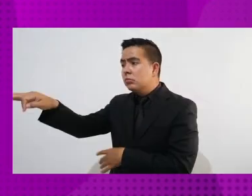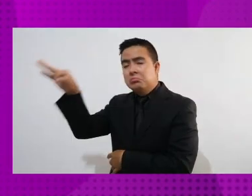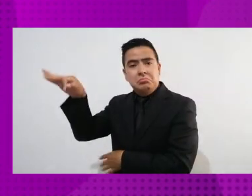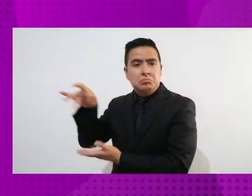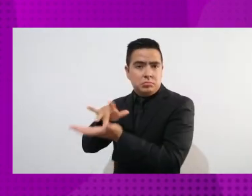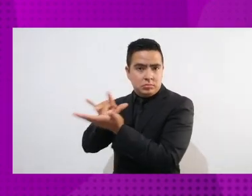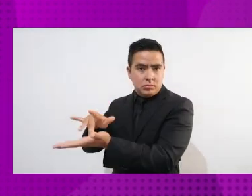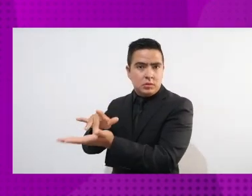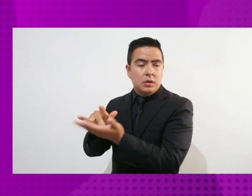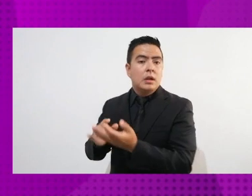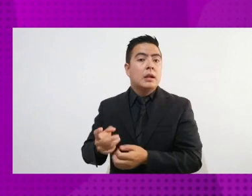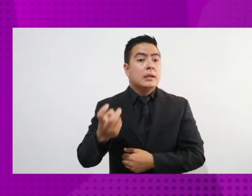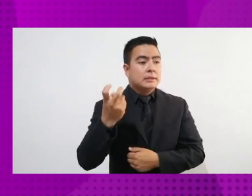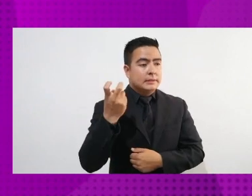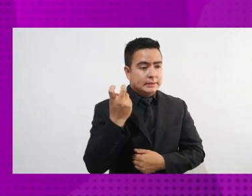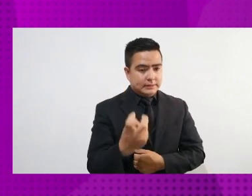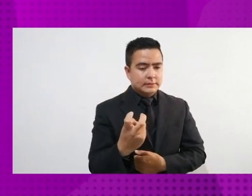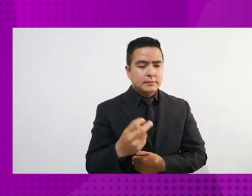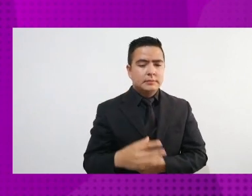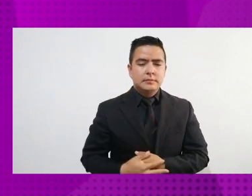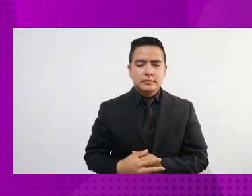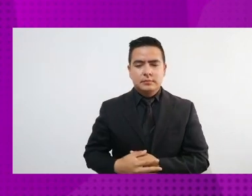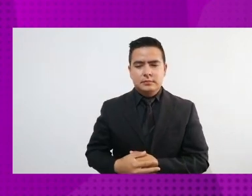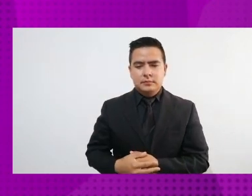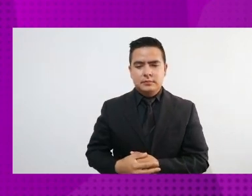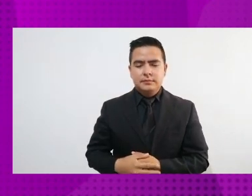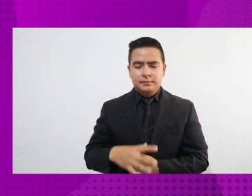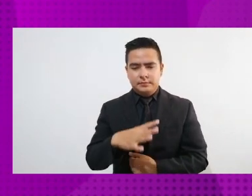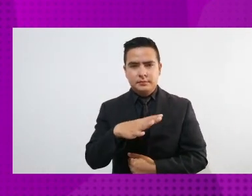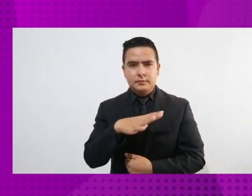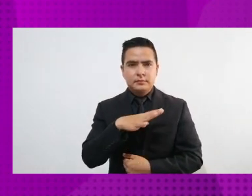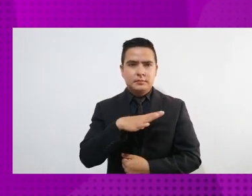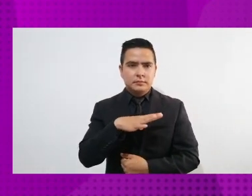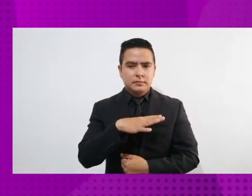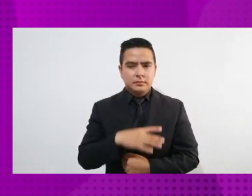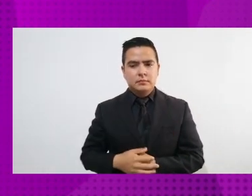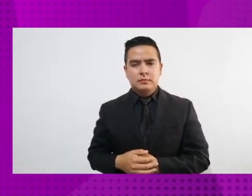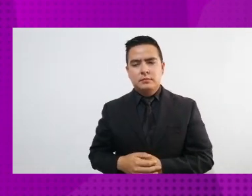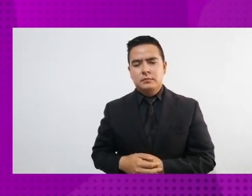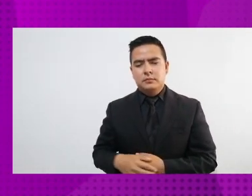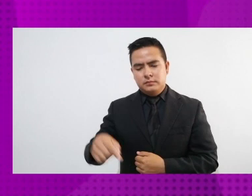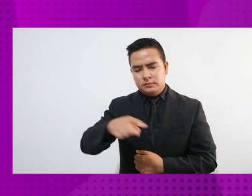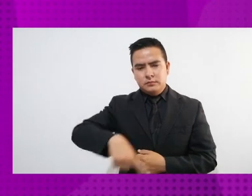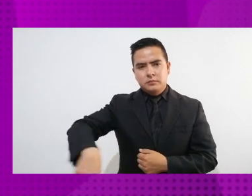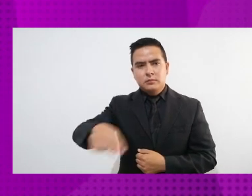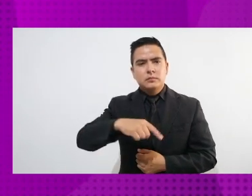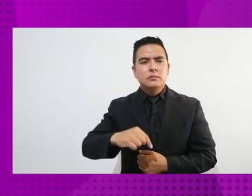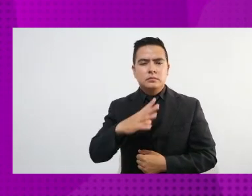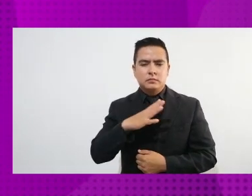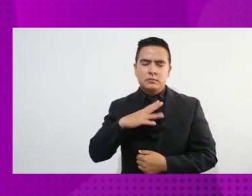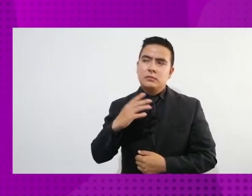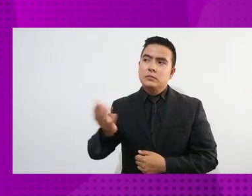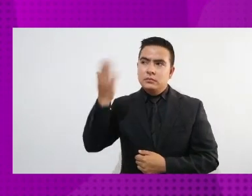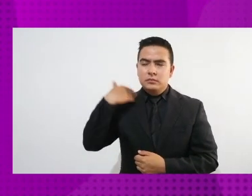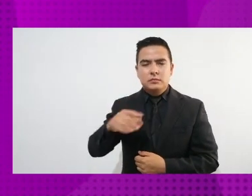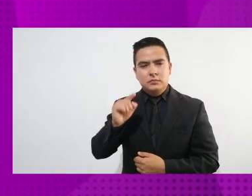lo represente en un órgano legislativo, en un parlamento, ¿no? Recordemos que la teoría kelseniana se desarrolla sobre todo